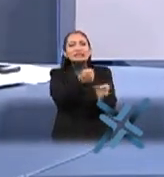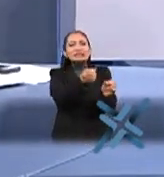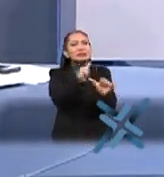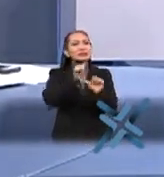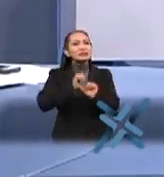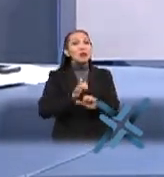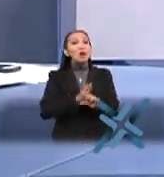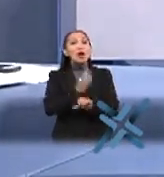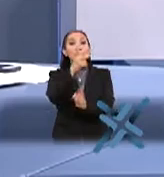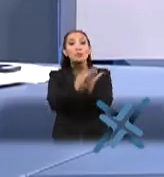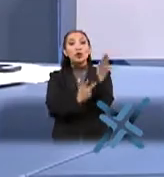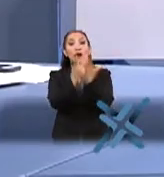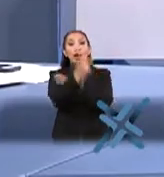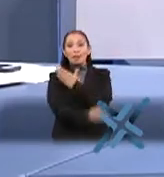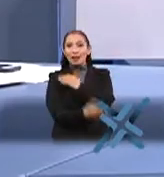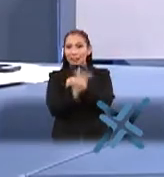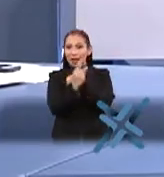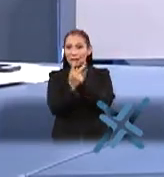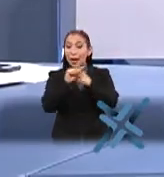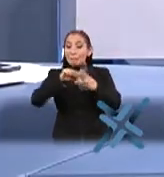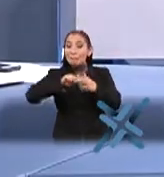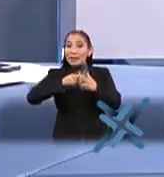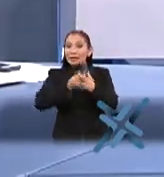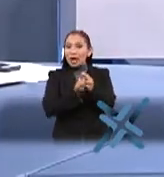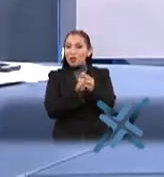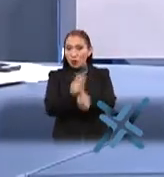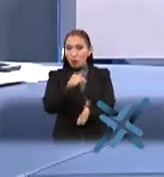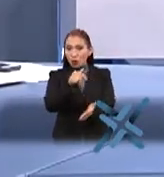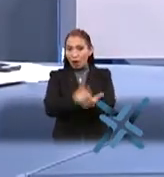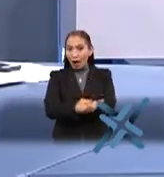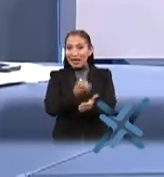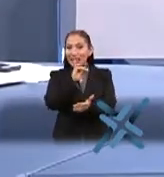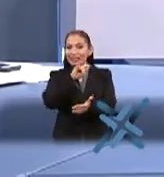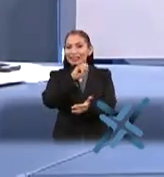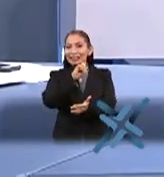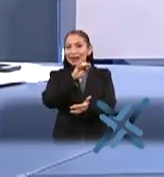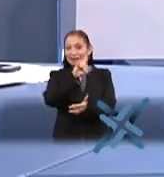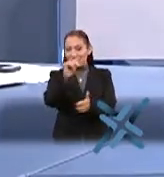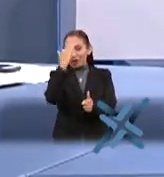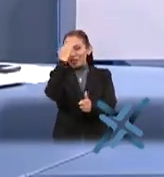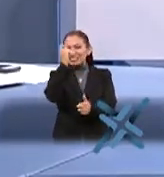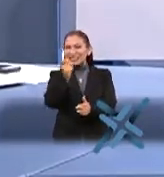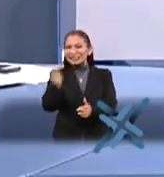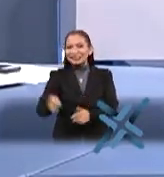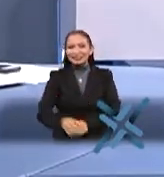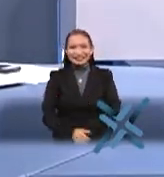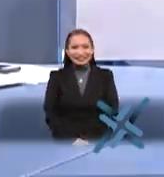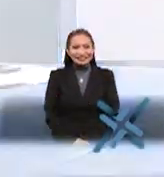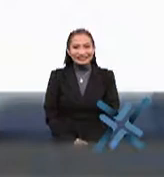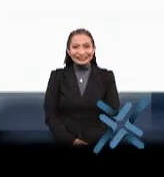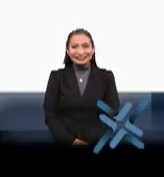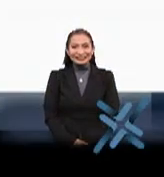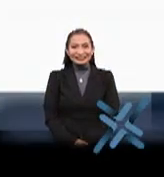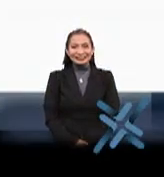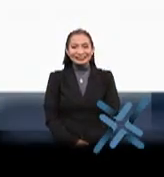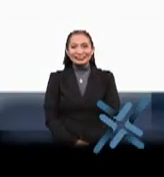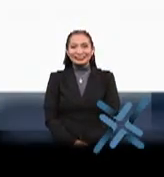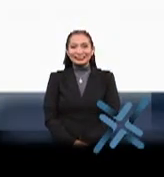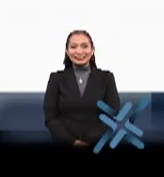son también los programas de televisión que inauguramos con este espacio Interfaz. Lo invitamos a conocerlo.